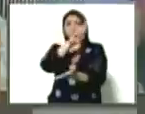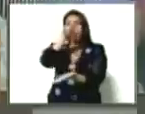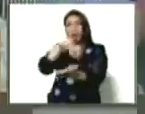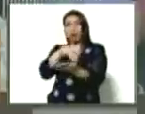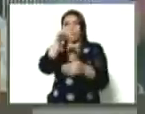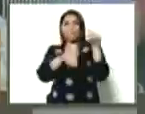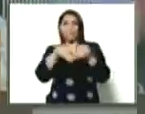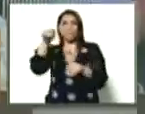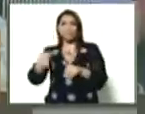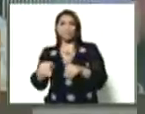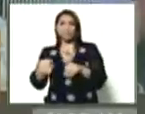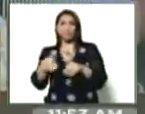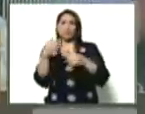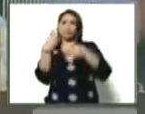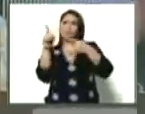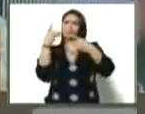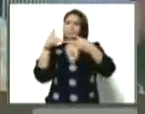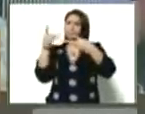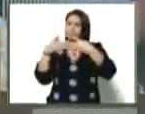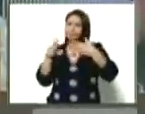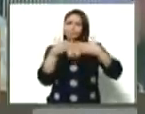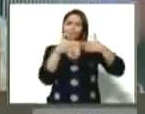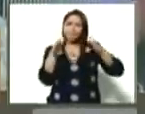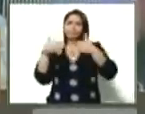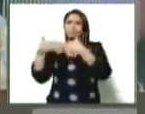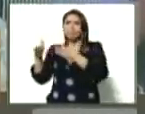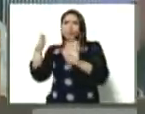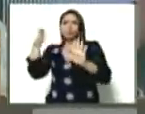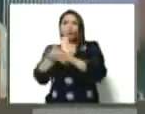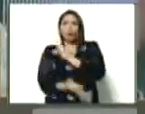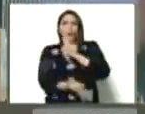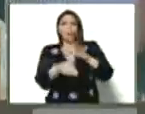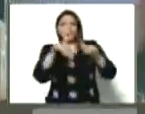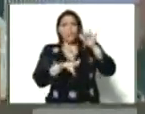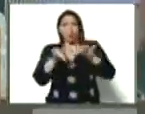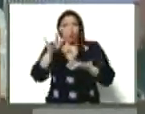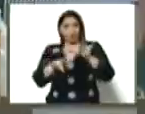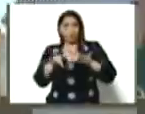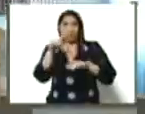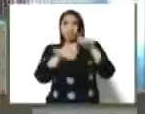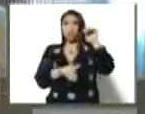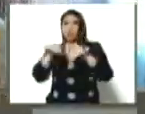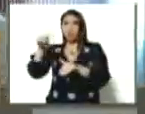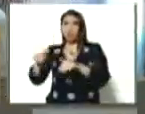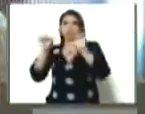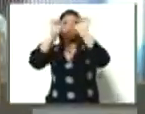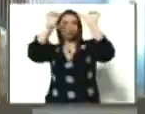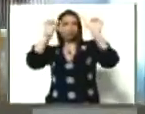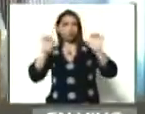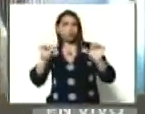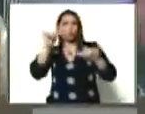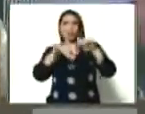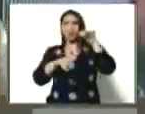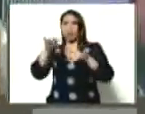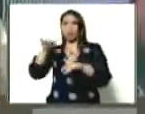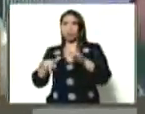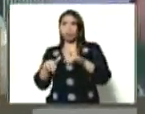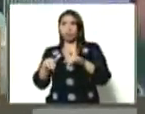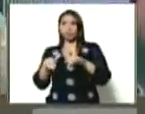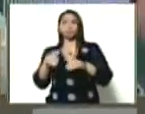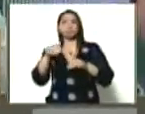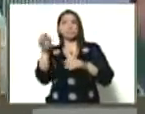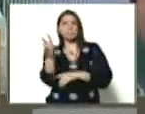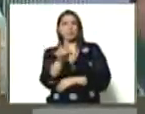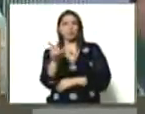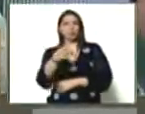los detalles que nos ampliarán sobre la máquina de votación en el sistema electoral venezolano.